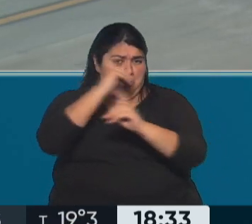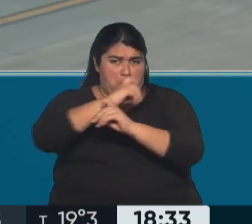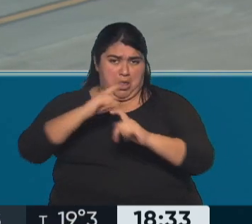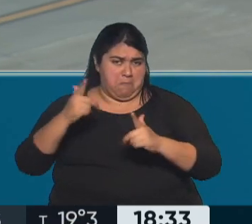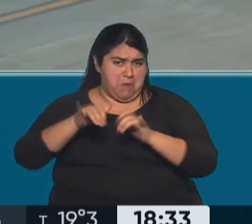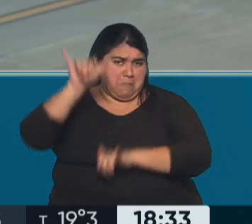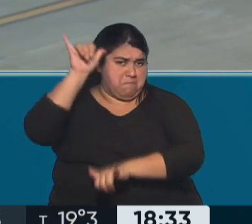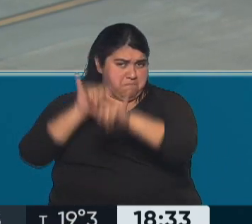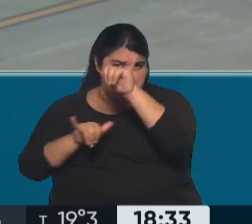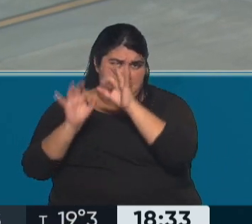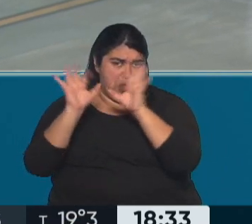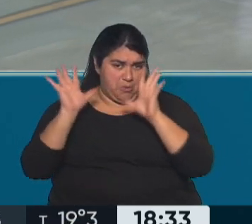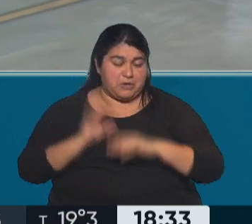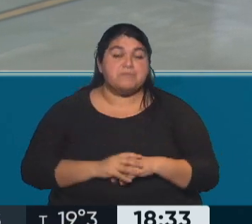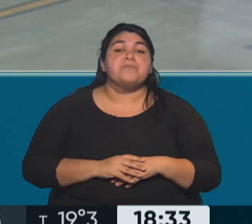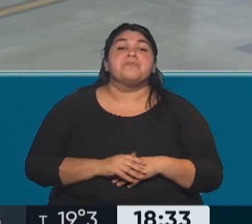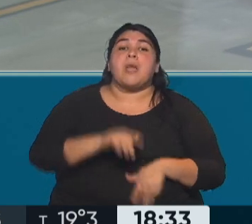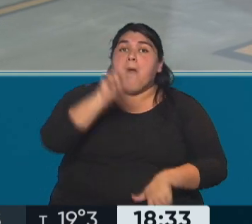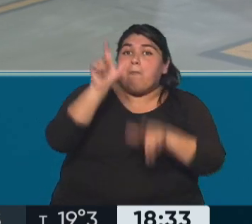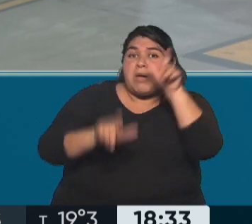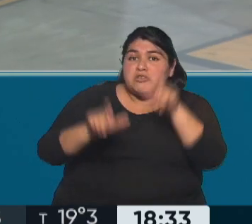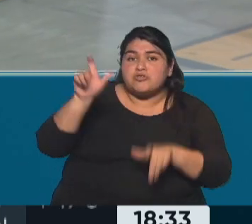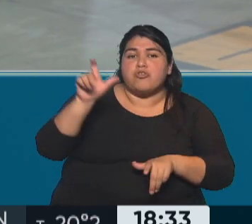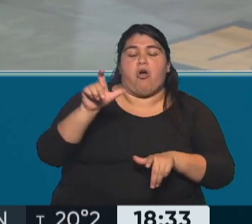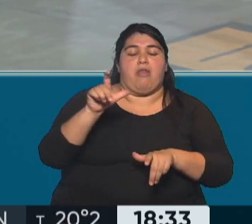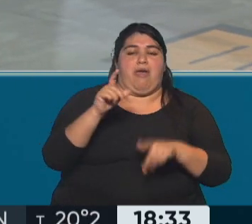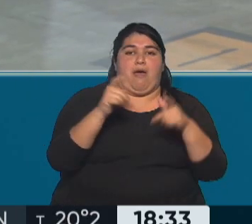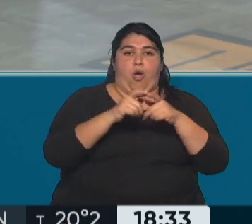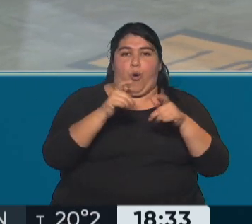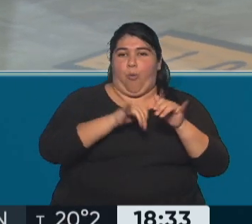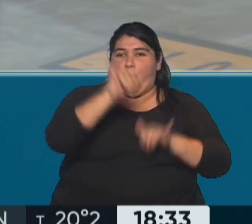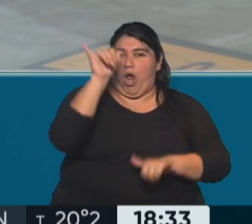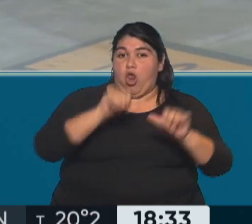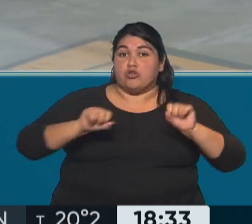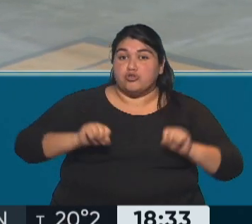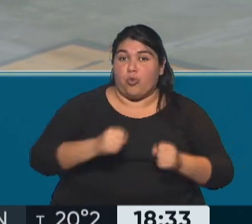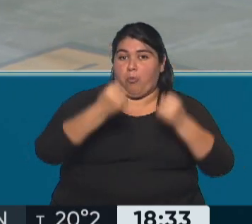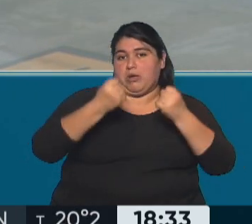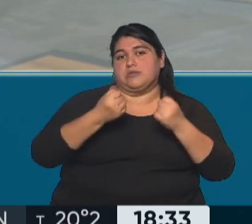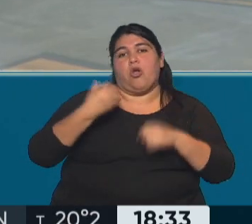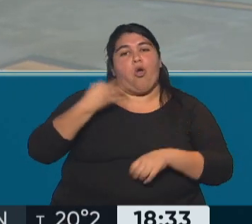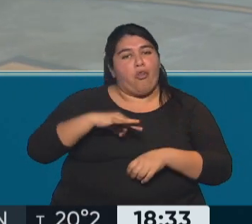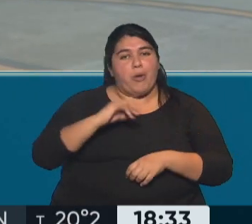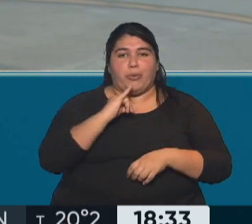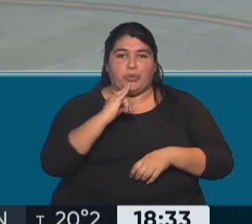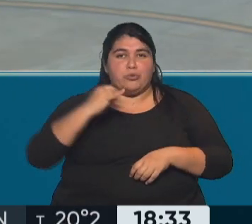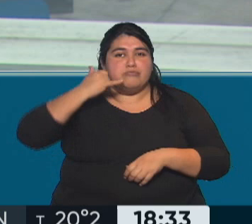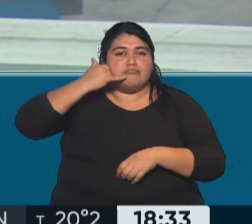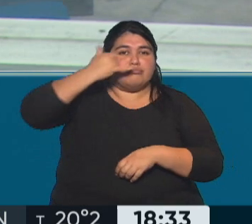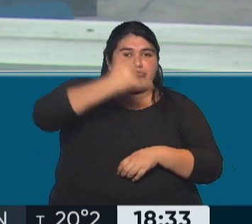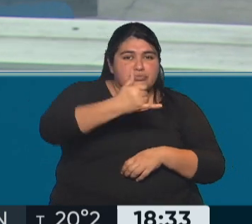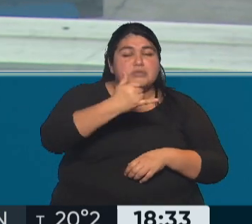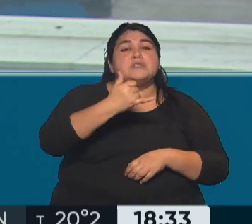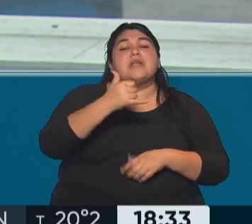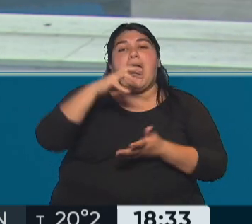aquellas personas a cuáles se les canceló el vuelo tienen que llamar por teléfono comunicarse con